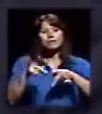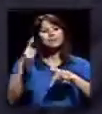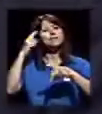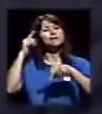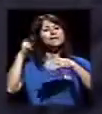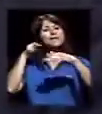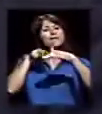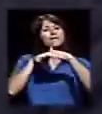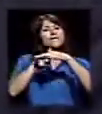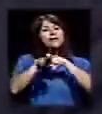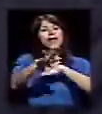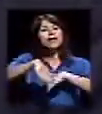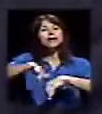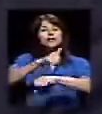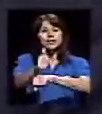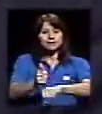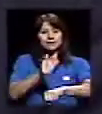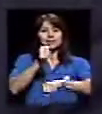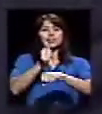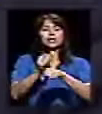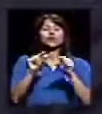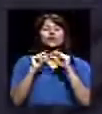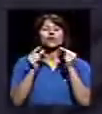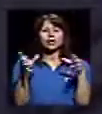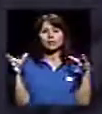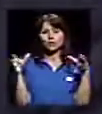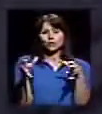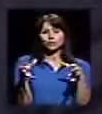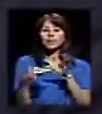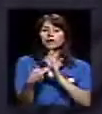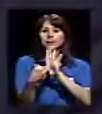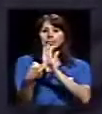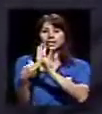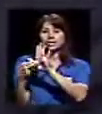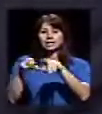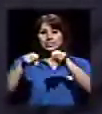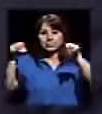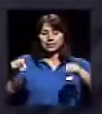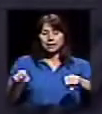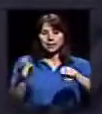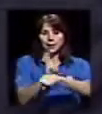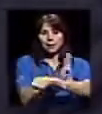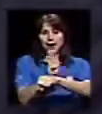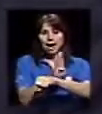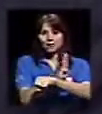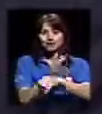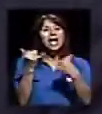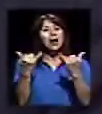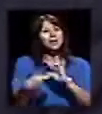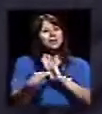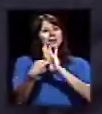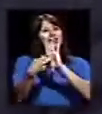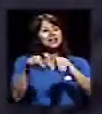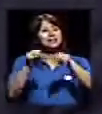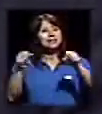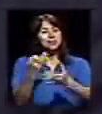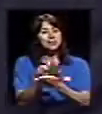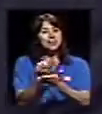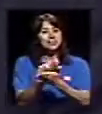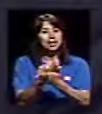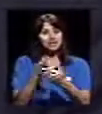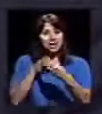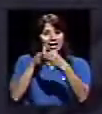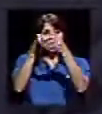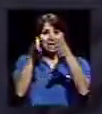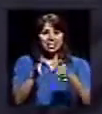un gremio representativo del sistema bancario y hoy del sistema financiero como un todo, liderado ese grupo por don